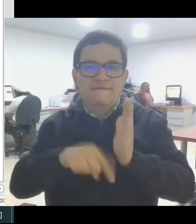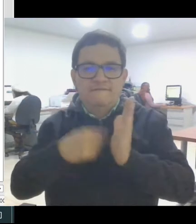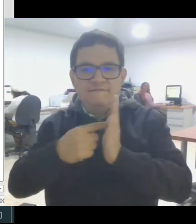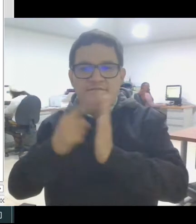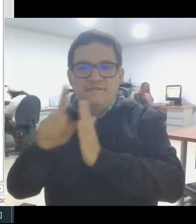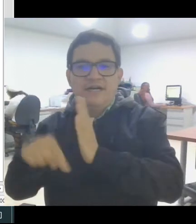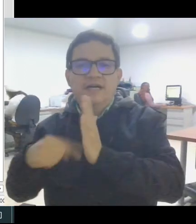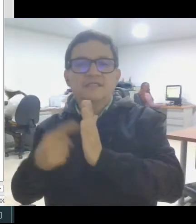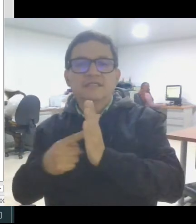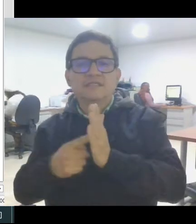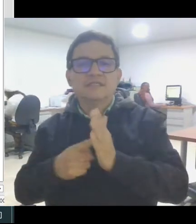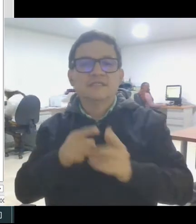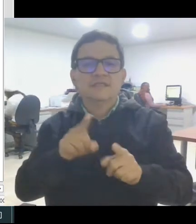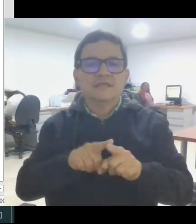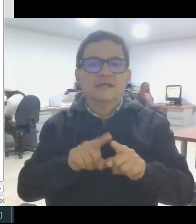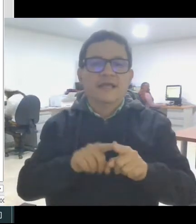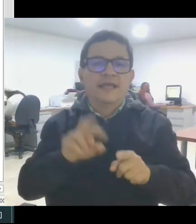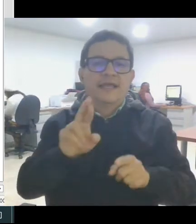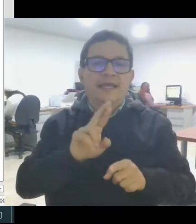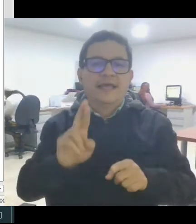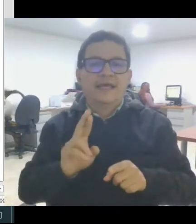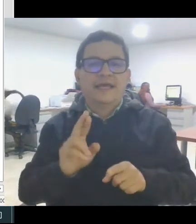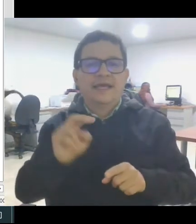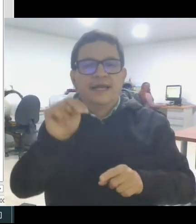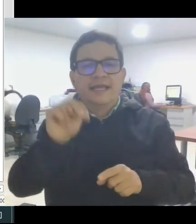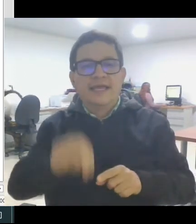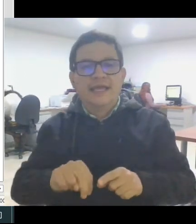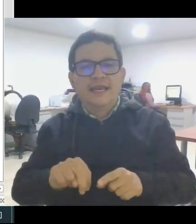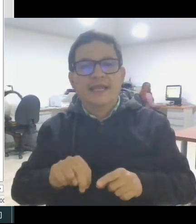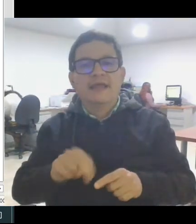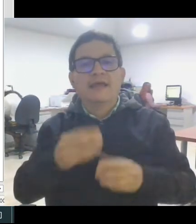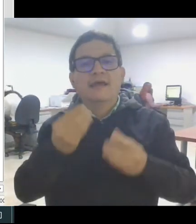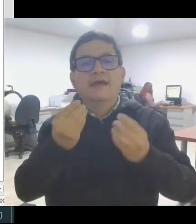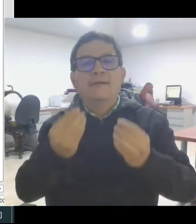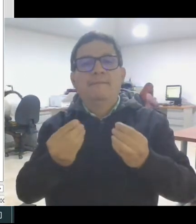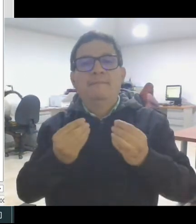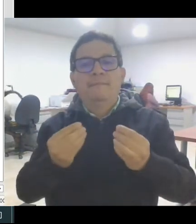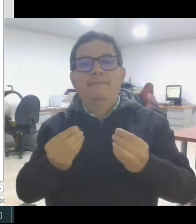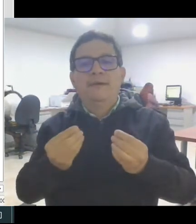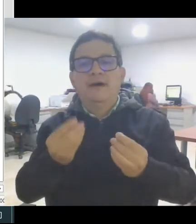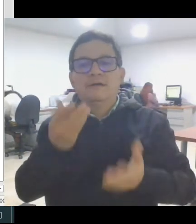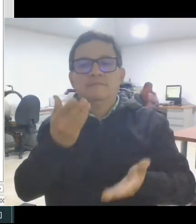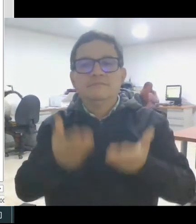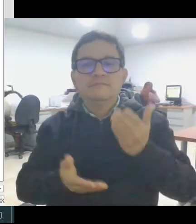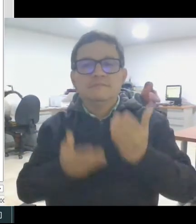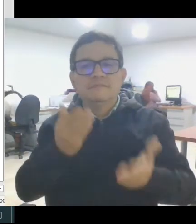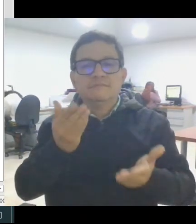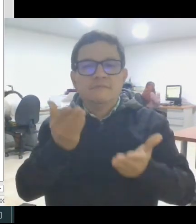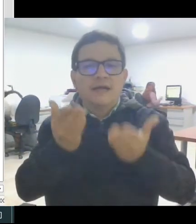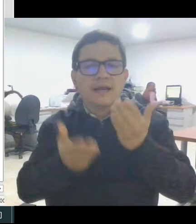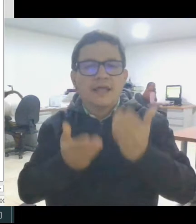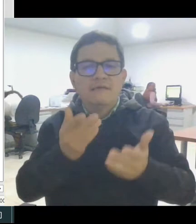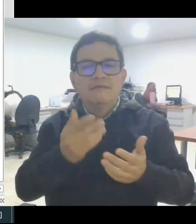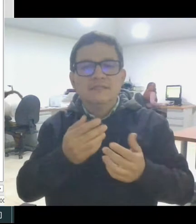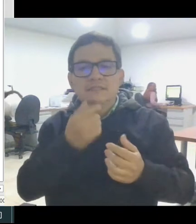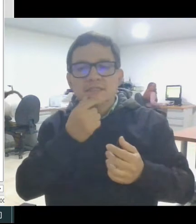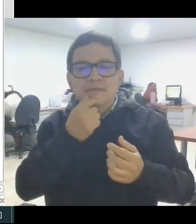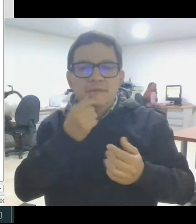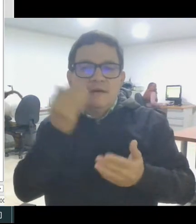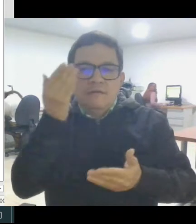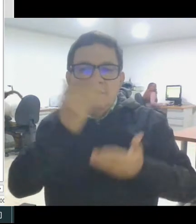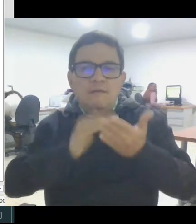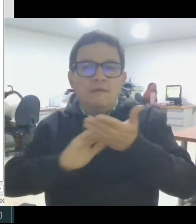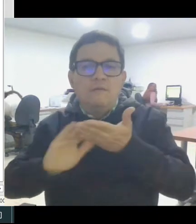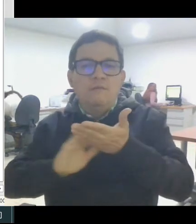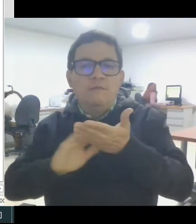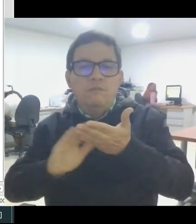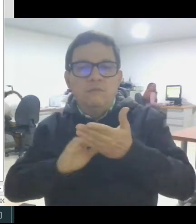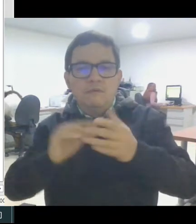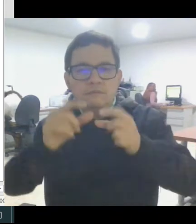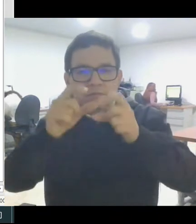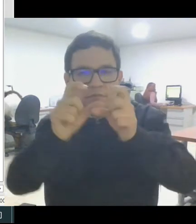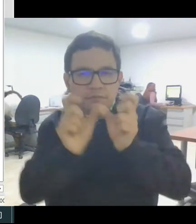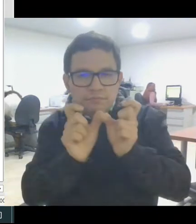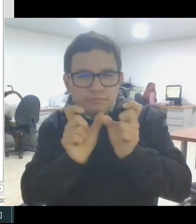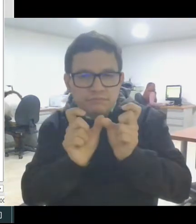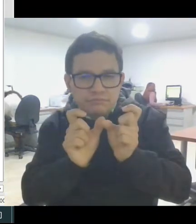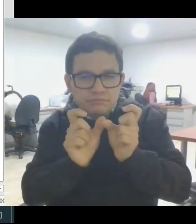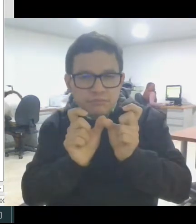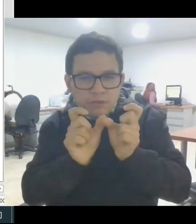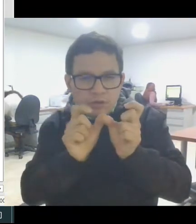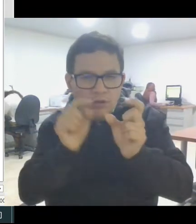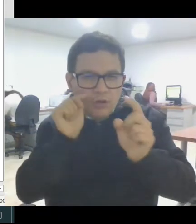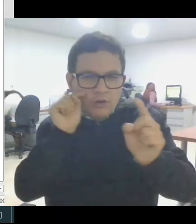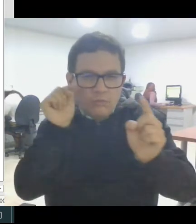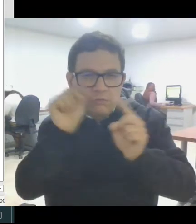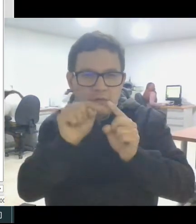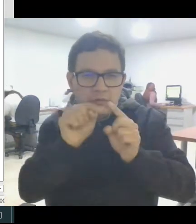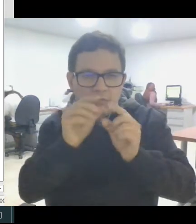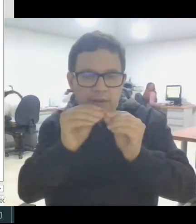artificiales Rn según se necesite para asegurar una solución inicial. Fórmese una función objetivo que busque